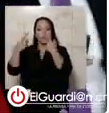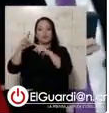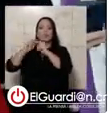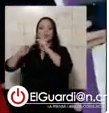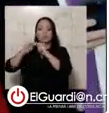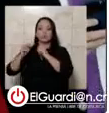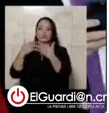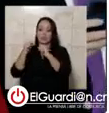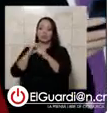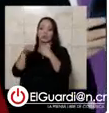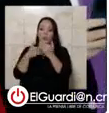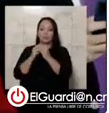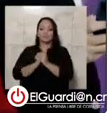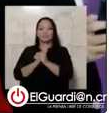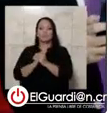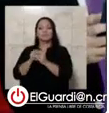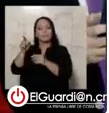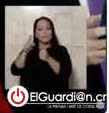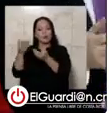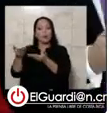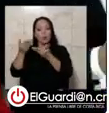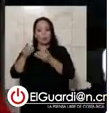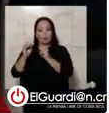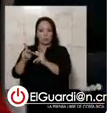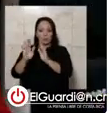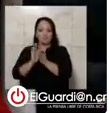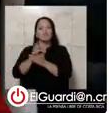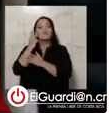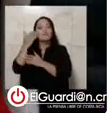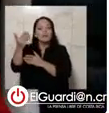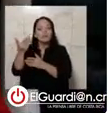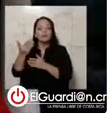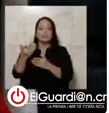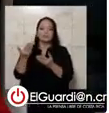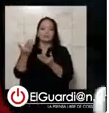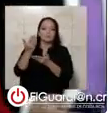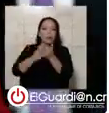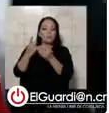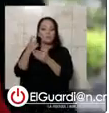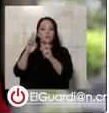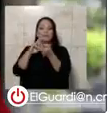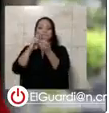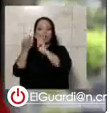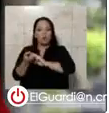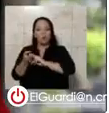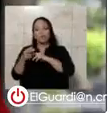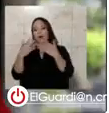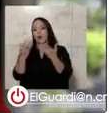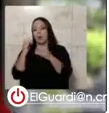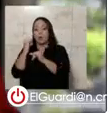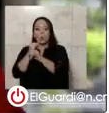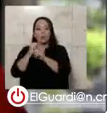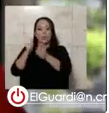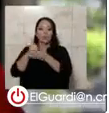negociación saludable para todos. Denos la oportunidad y veremos si hace falta una reforma legal o si institucionalmente podemos ayudar